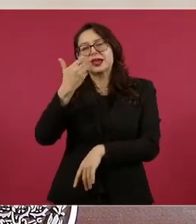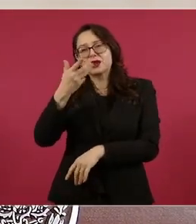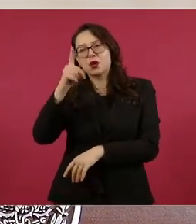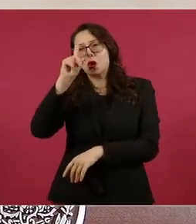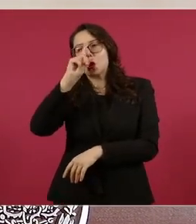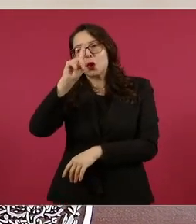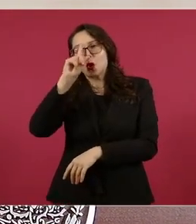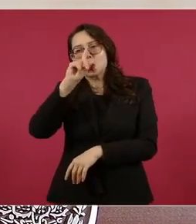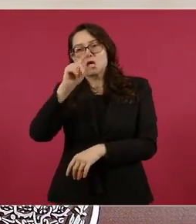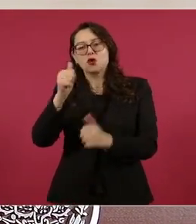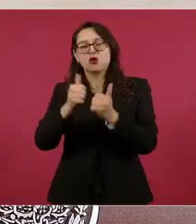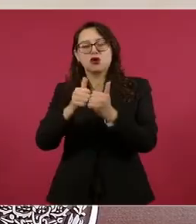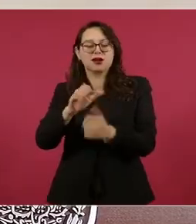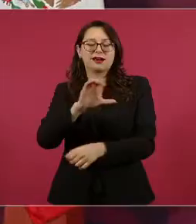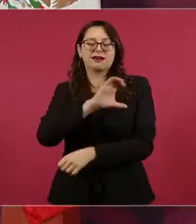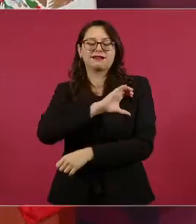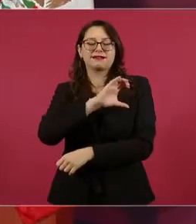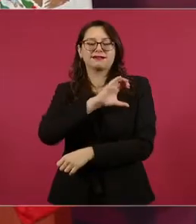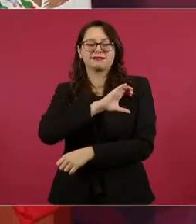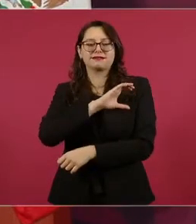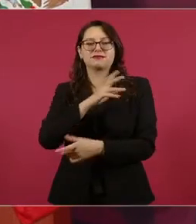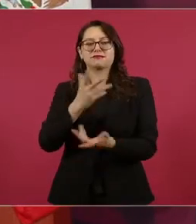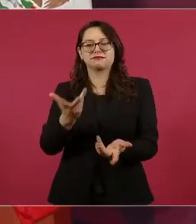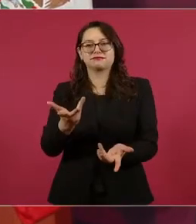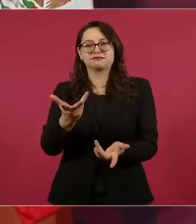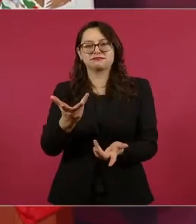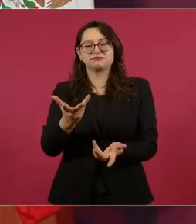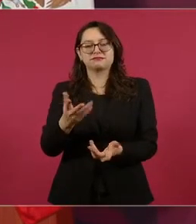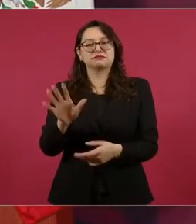fraterna a los restauranter